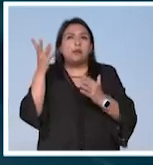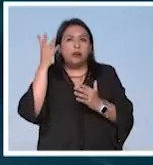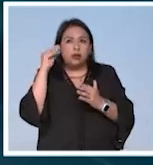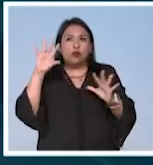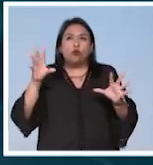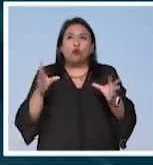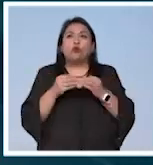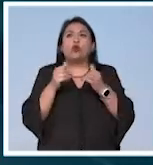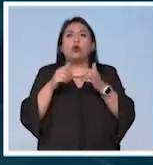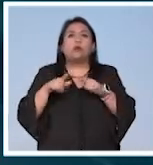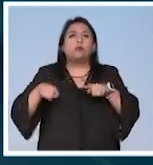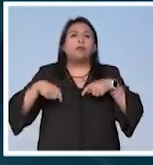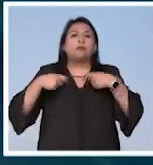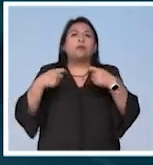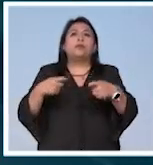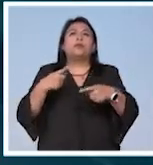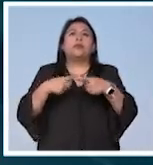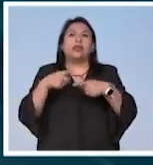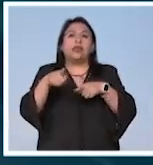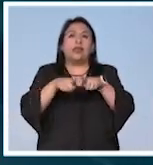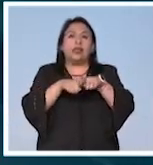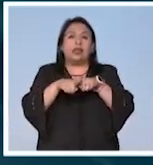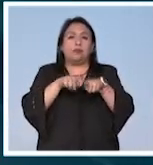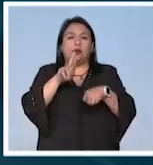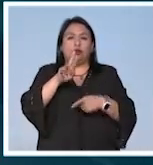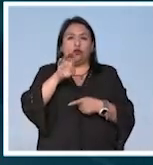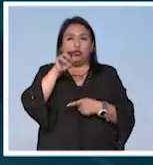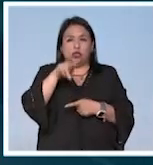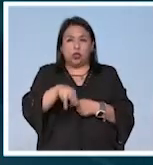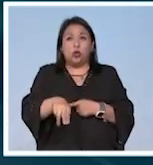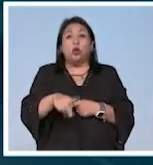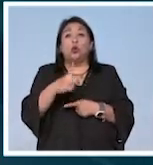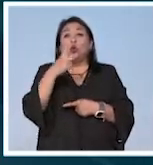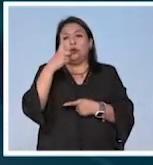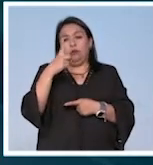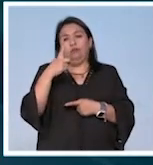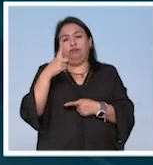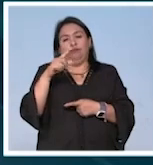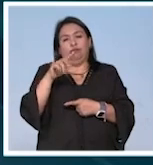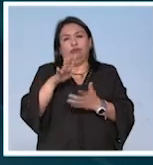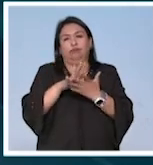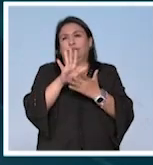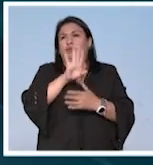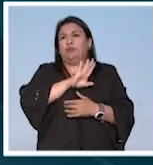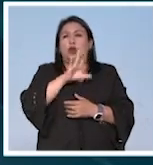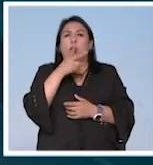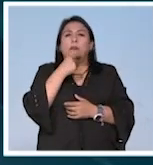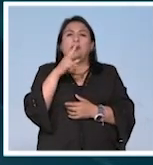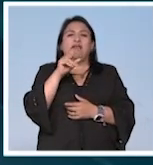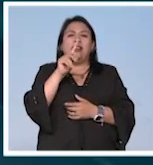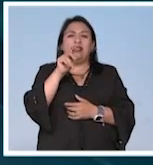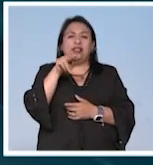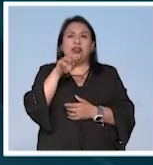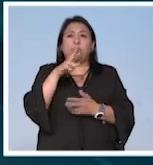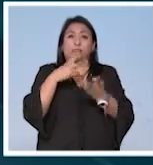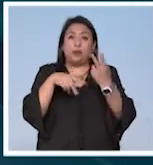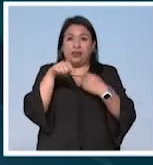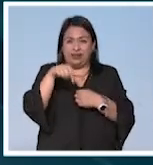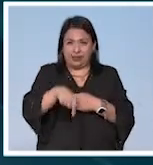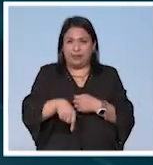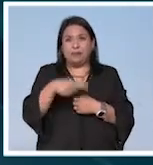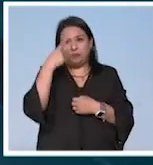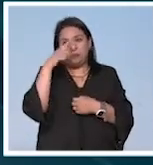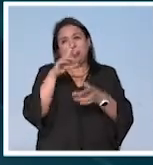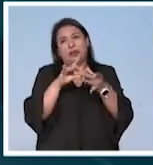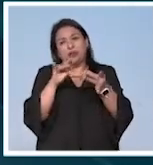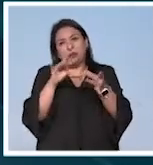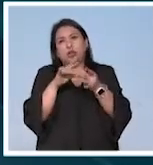forman parte del legado construido por los hermanos Rincón uno de sus integrantes más queridos Valentín Rincón está aquí en vivo con nosotros